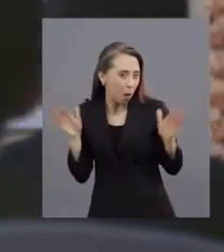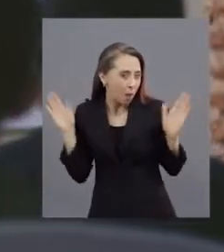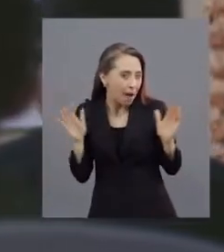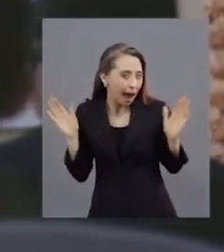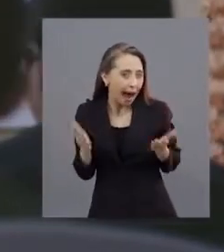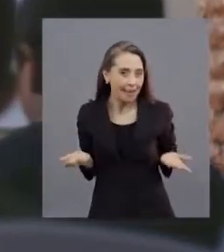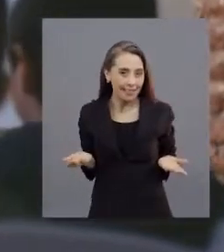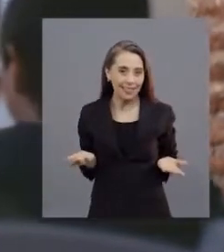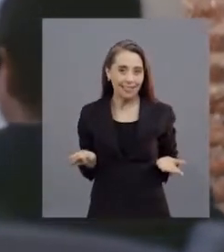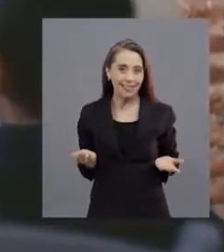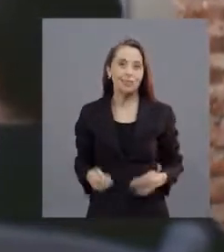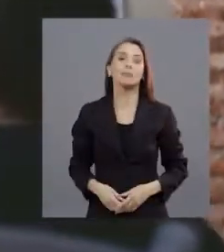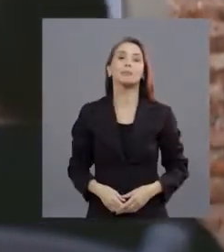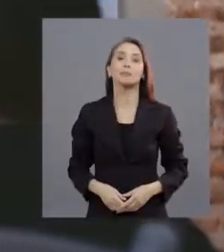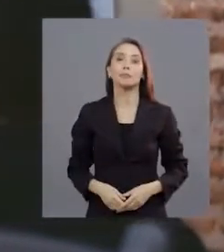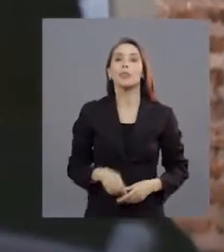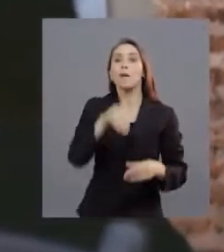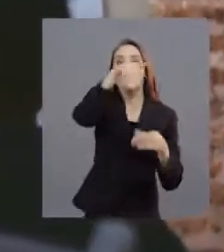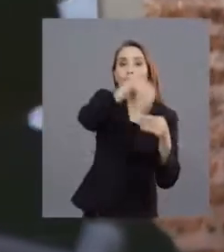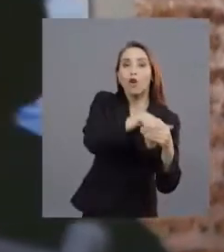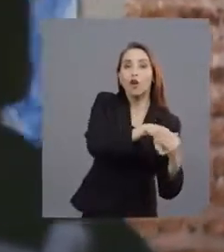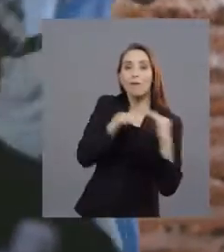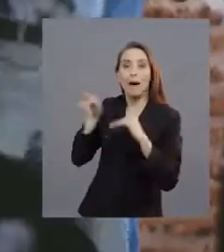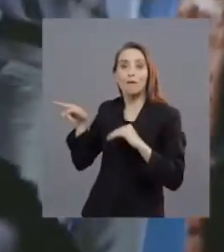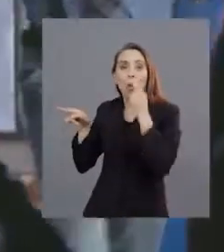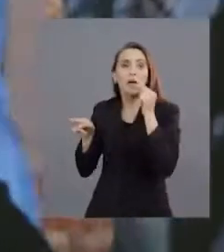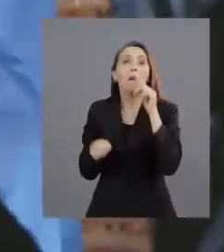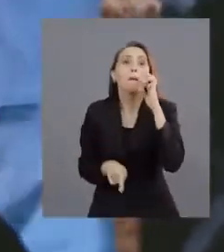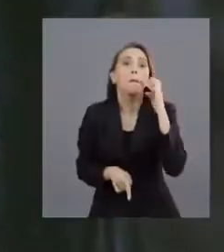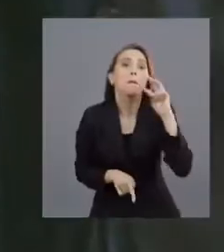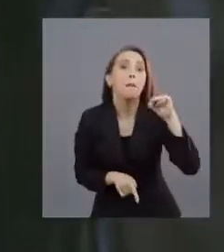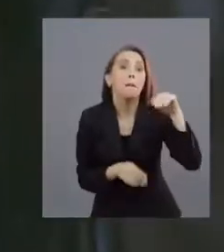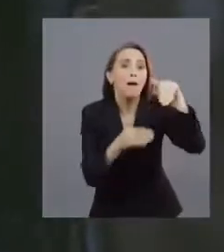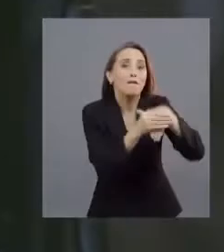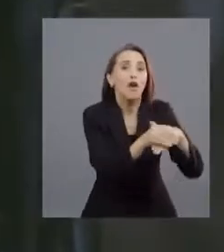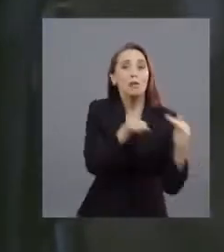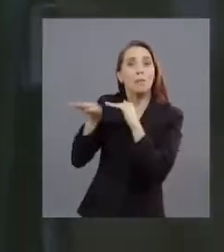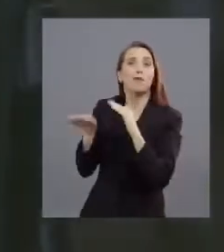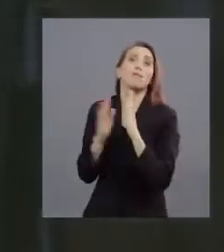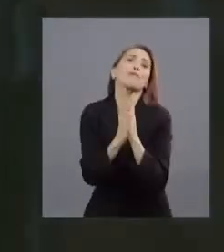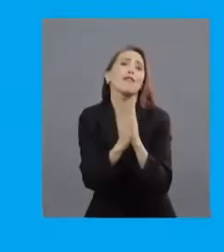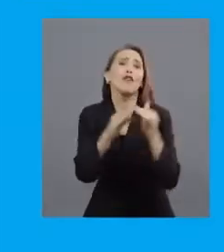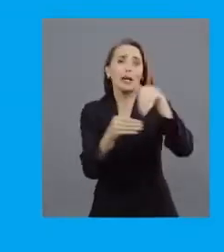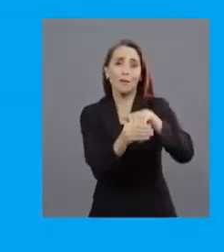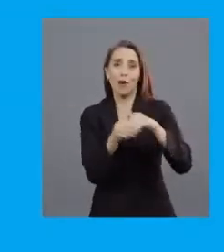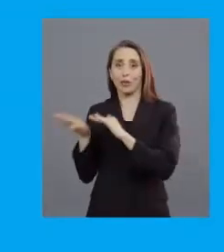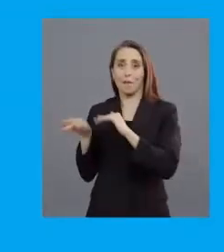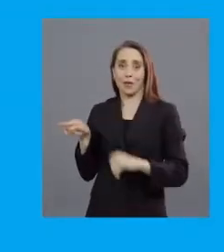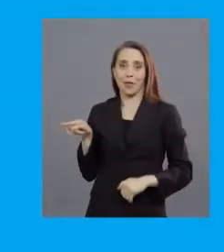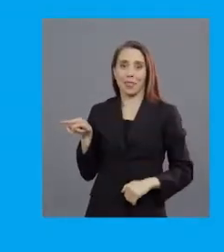ángel? Que voten por él, que sus padres voten por él, niño, que voten por él.